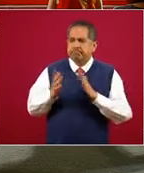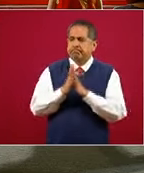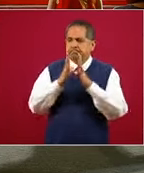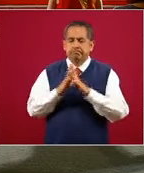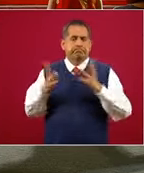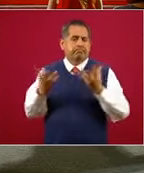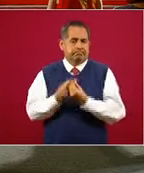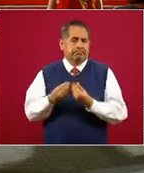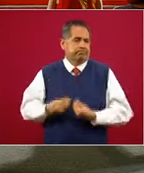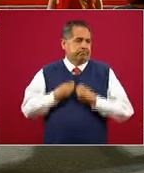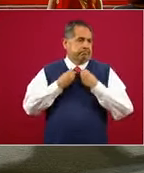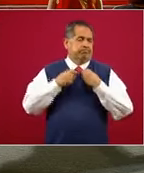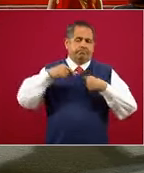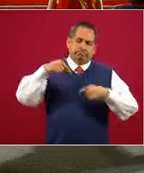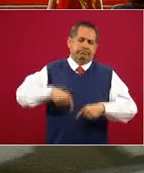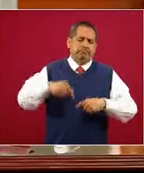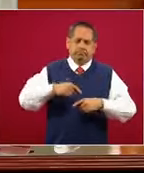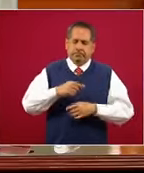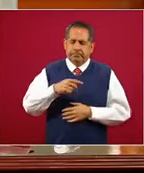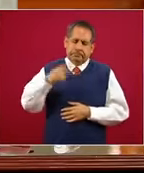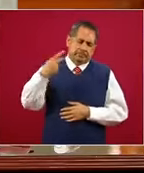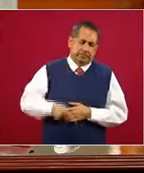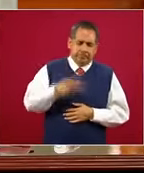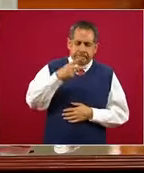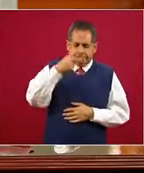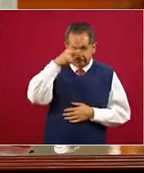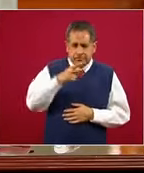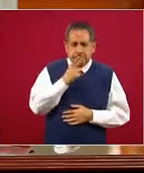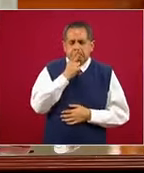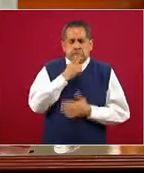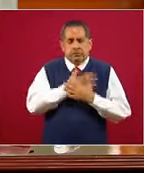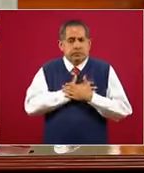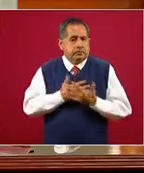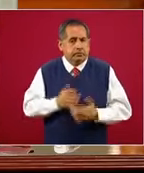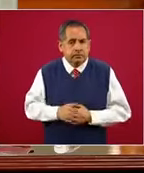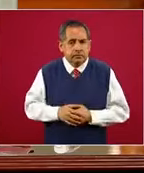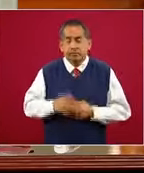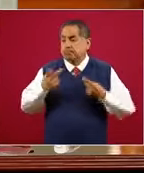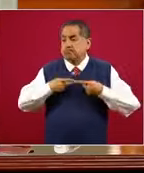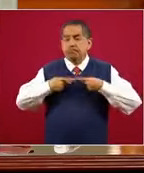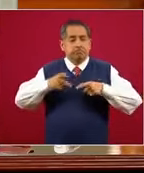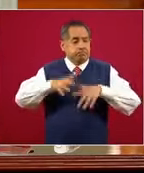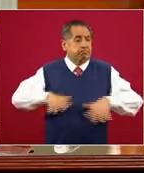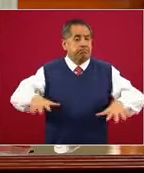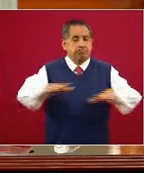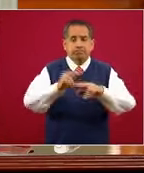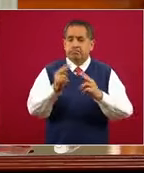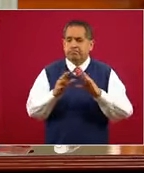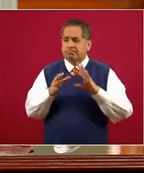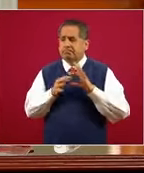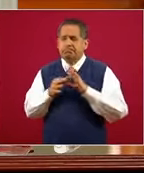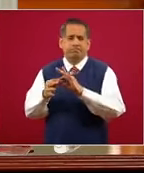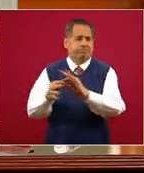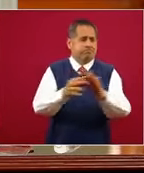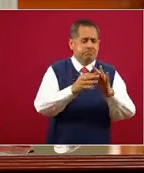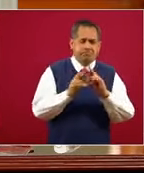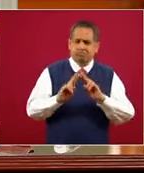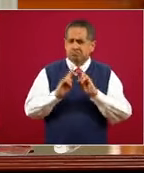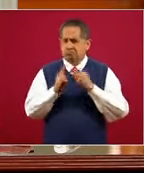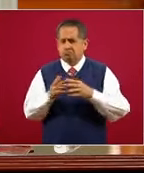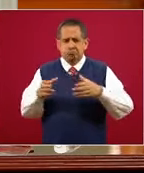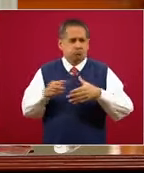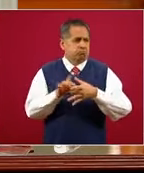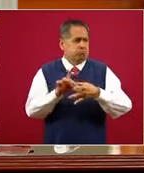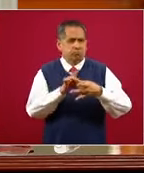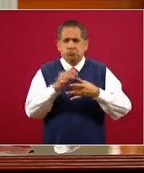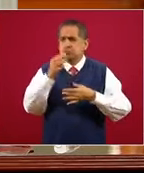que vivimos en nuestro amado México. Necesitamos, como población, unirnos, transmitir este